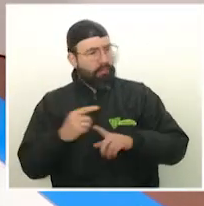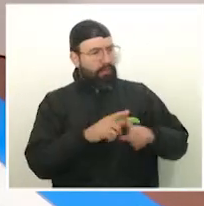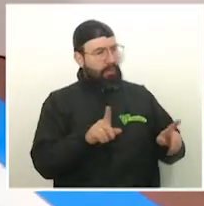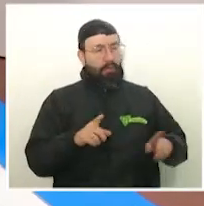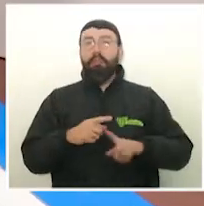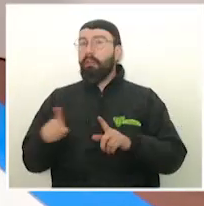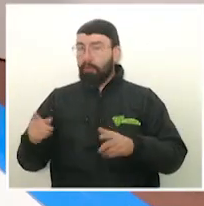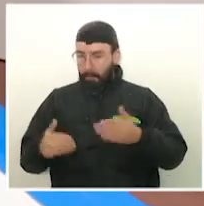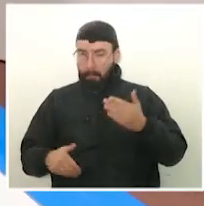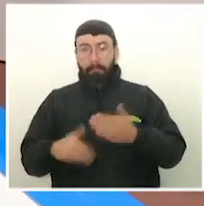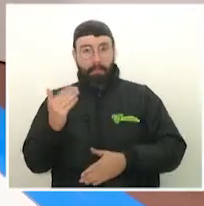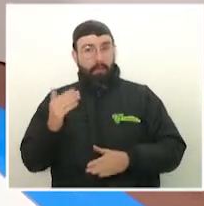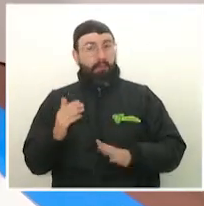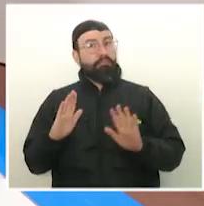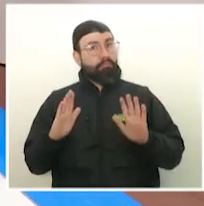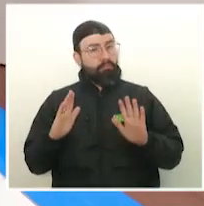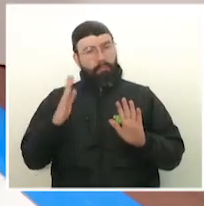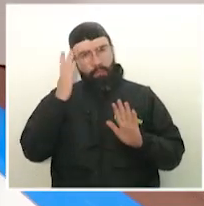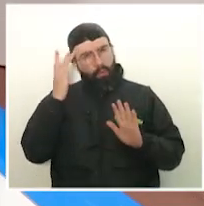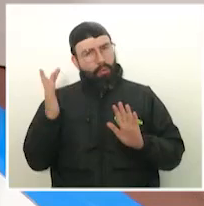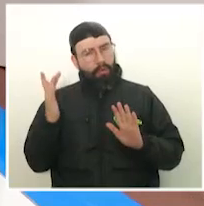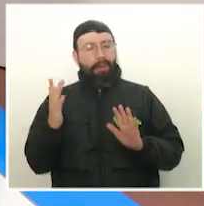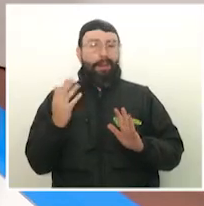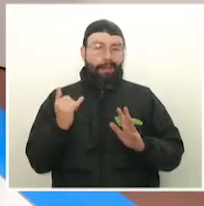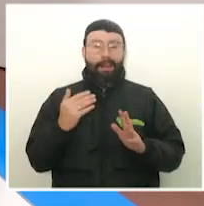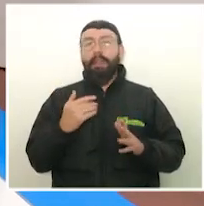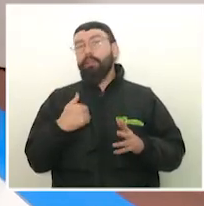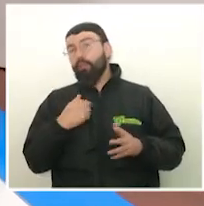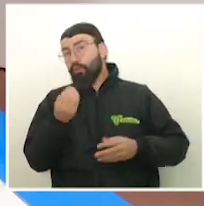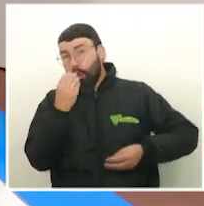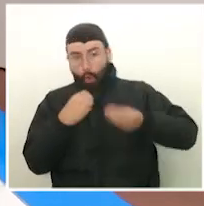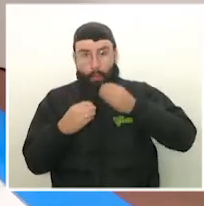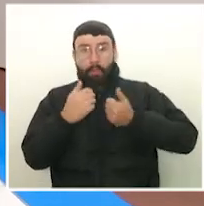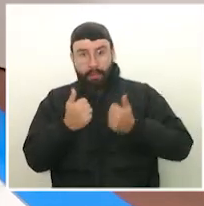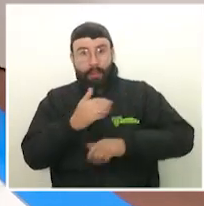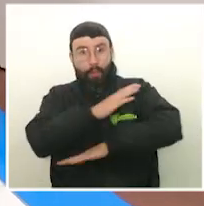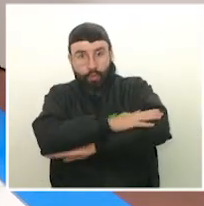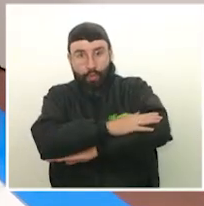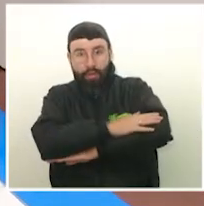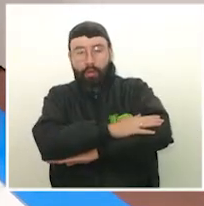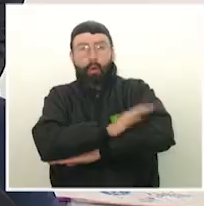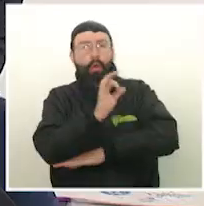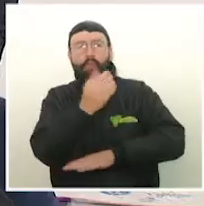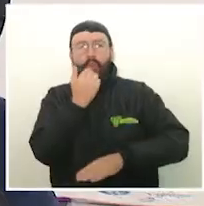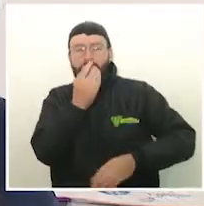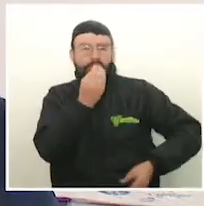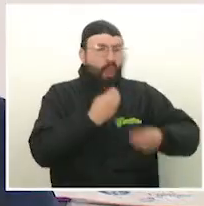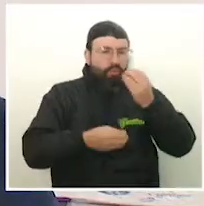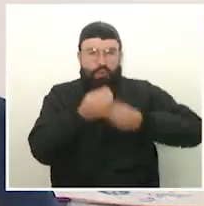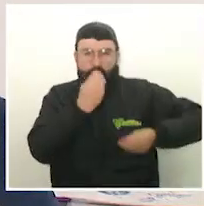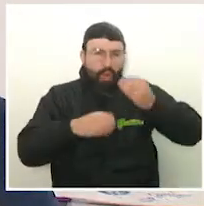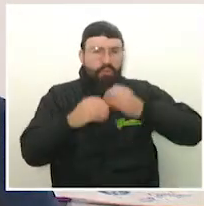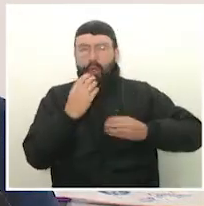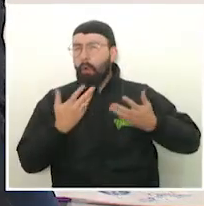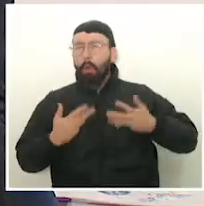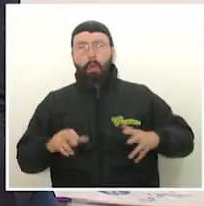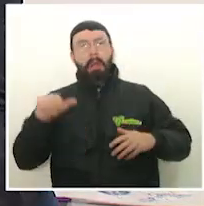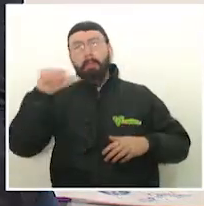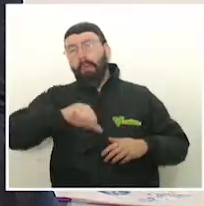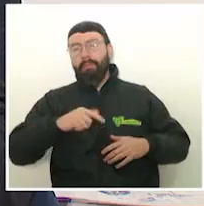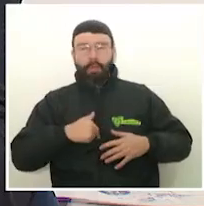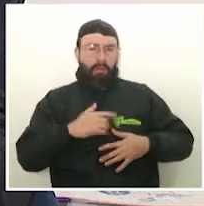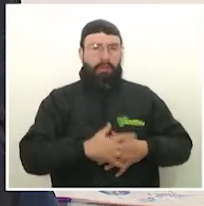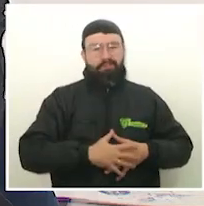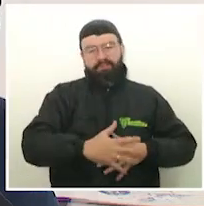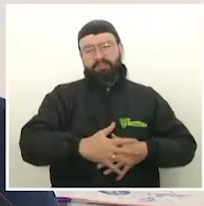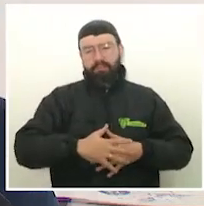mirar cómo ha sido ese proceso alimentario. Porque si yo inflamo, estoy inflamando, entonces aparecen patologías